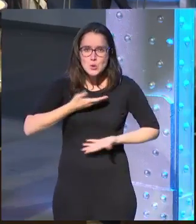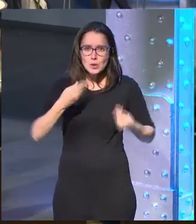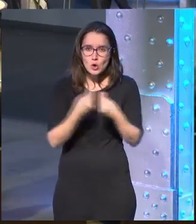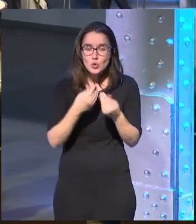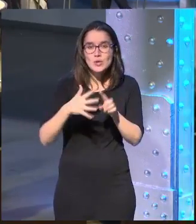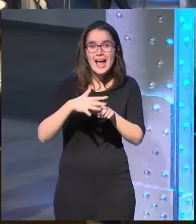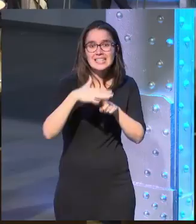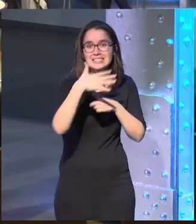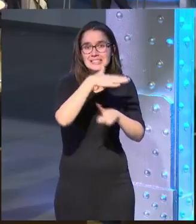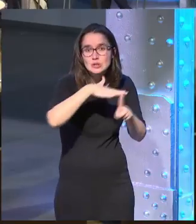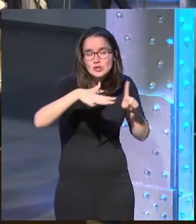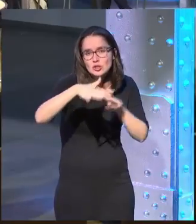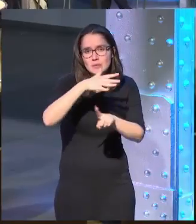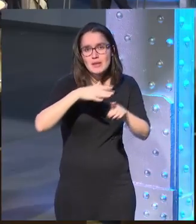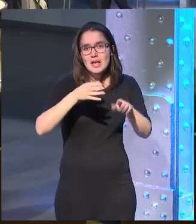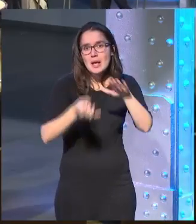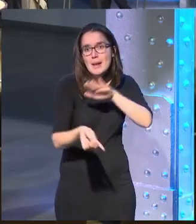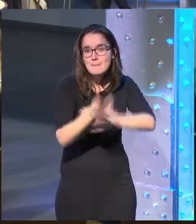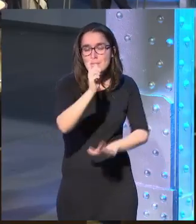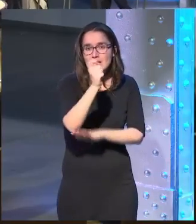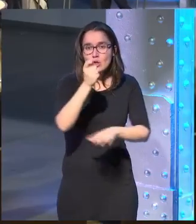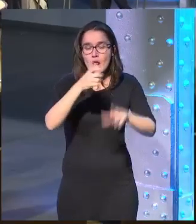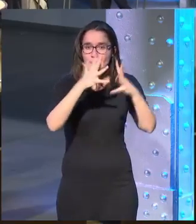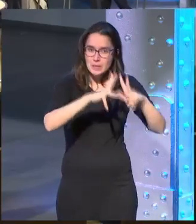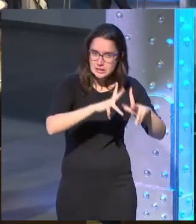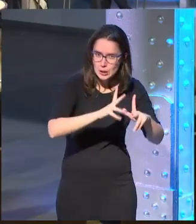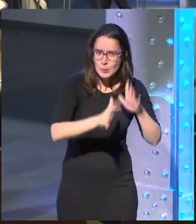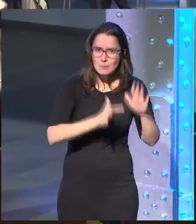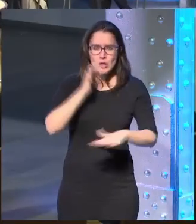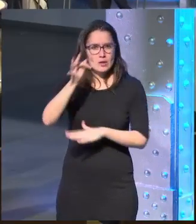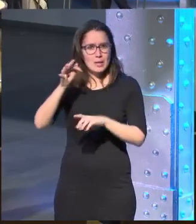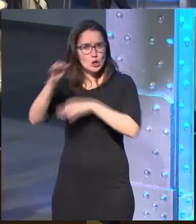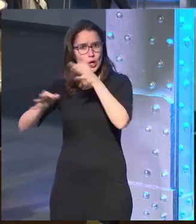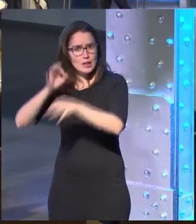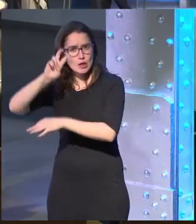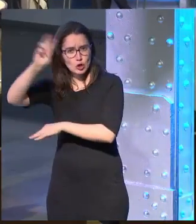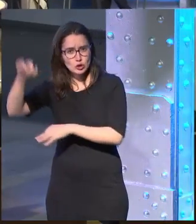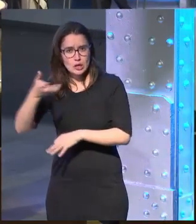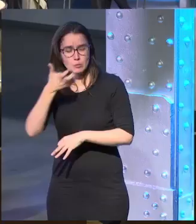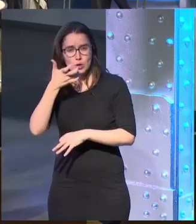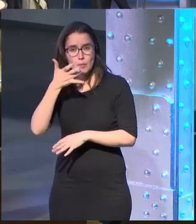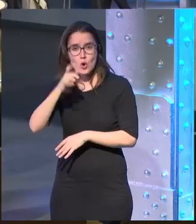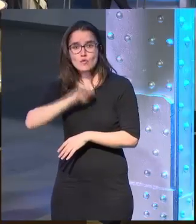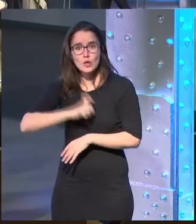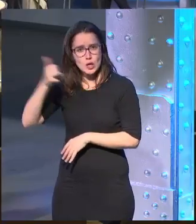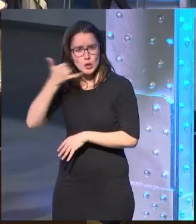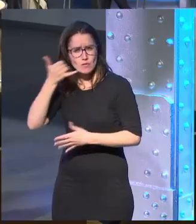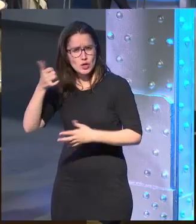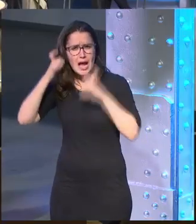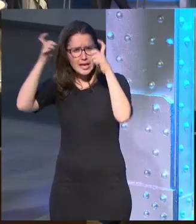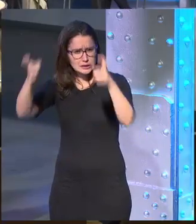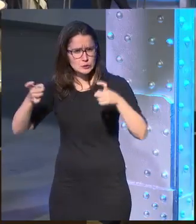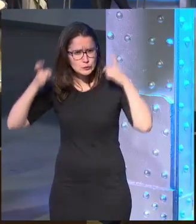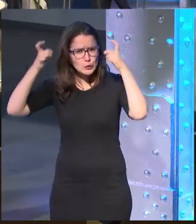en un ecosistema del emprendedor en el que no solamente la administración, sino también otras organizaciones como la Fundación Telefónica se esfuerzan